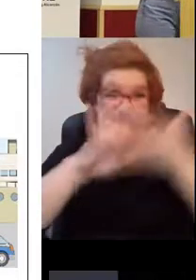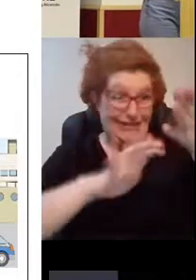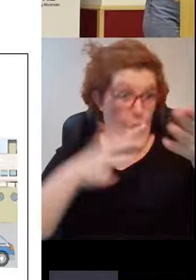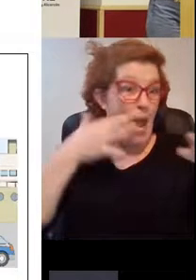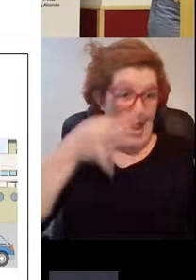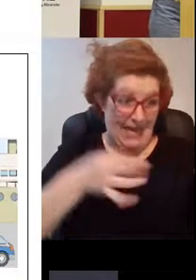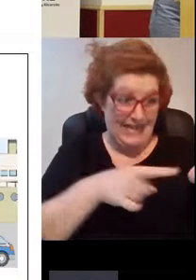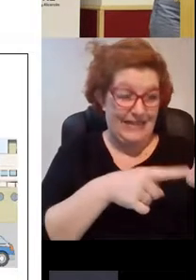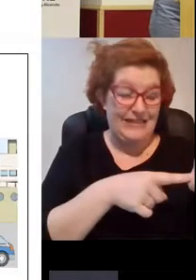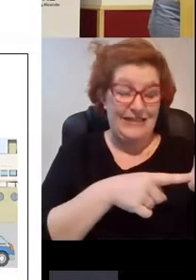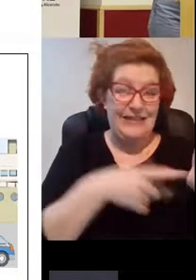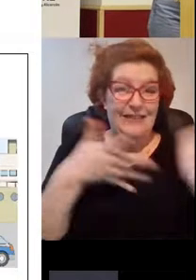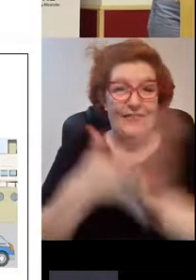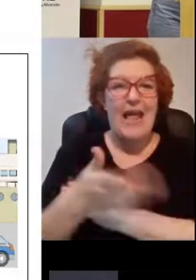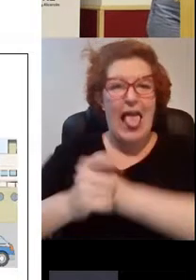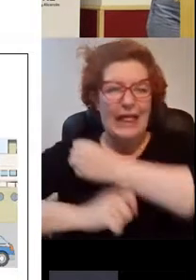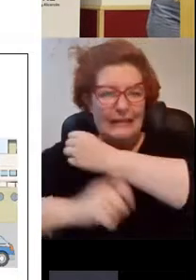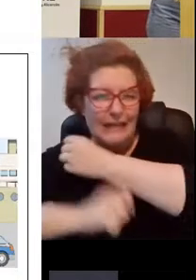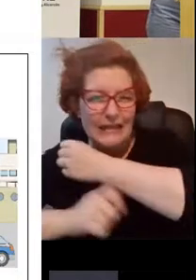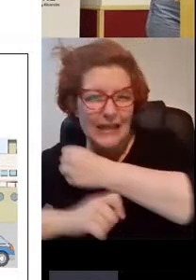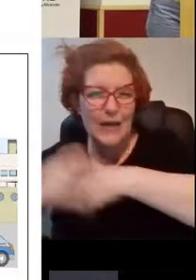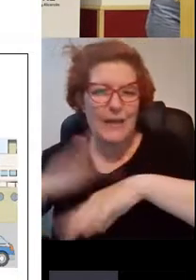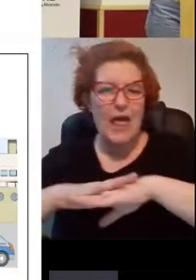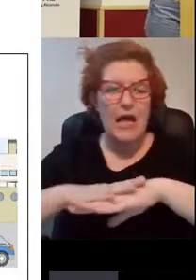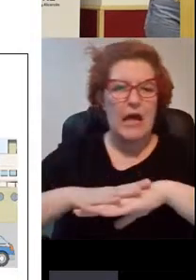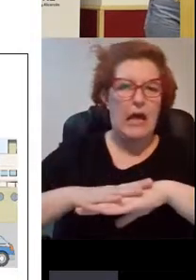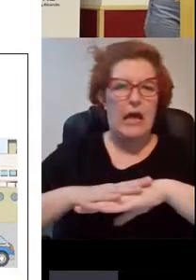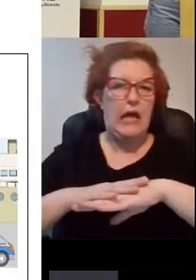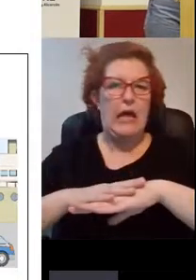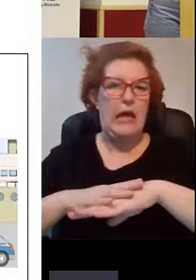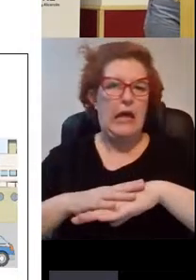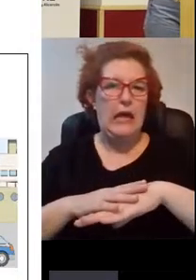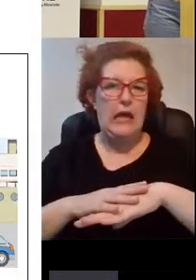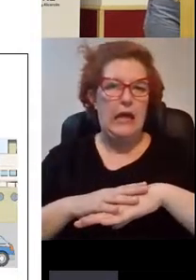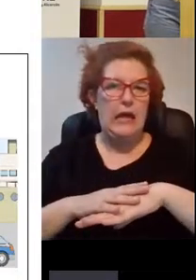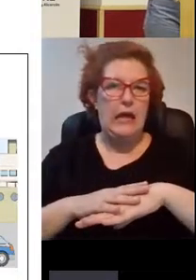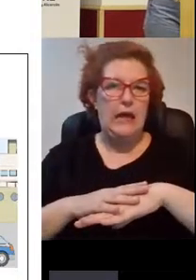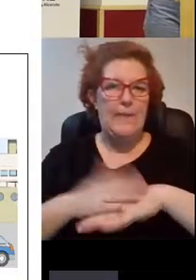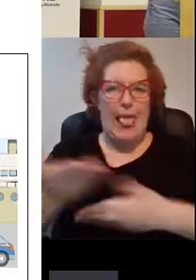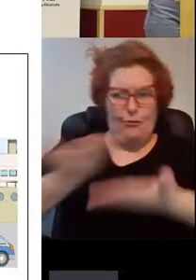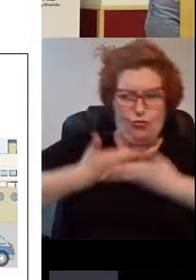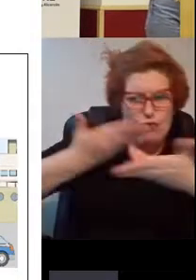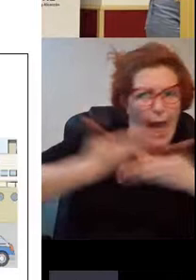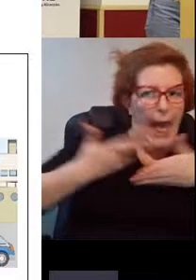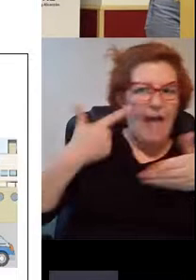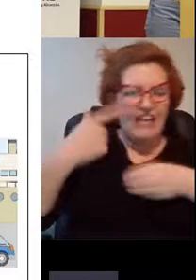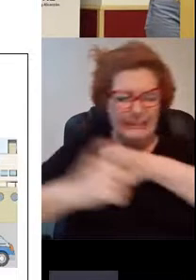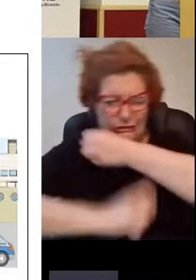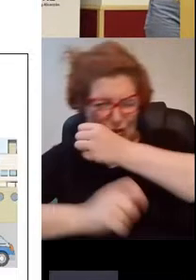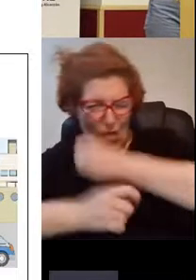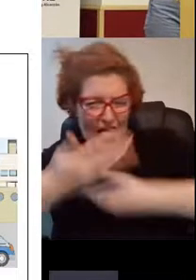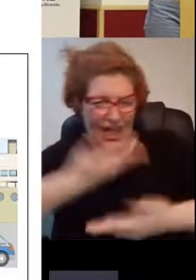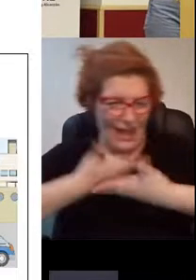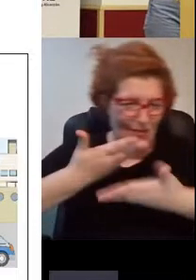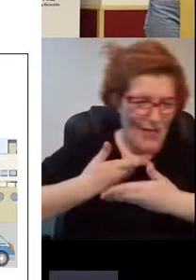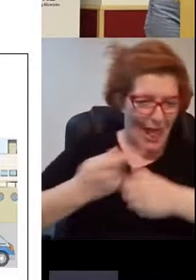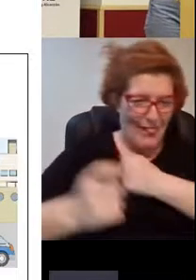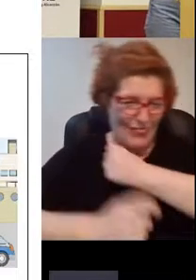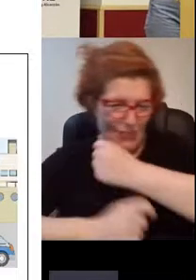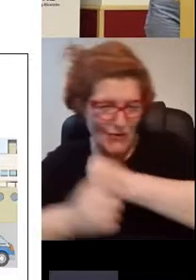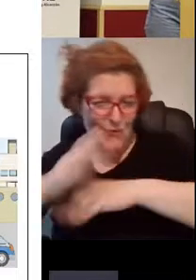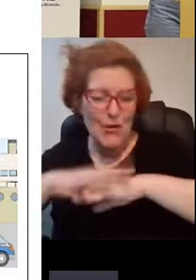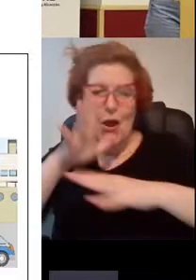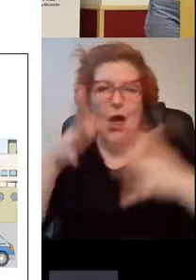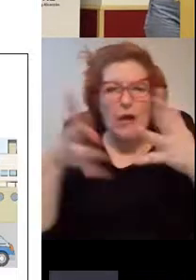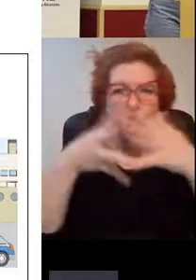necesario utilizar estrategias de andamiaje o estrategias de ayuda. Es decir, habrá siempre